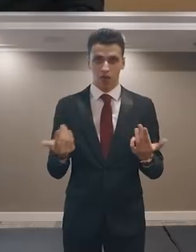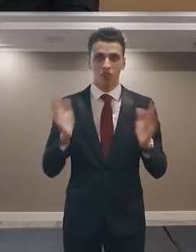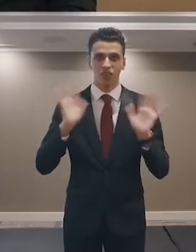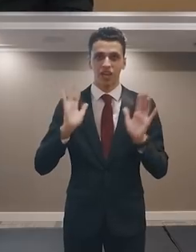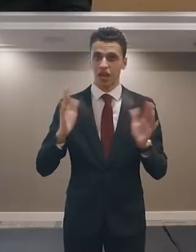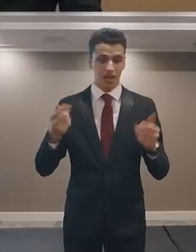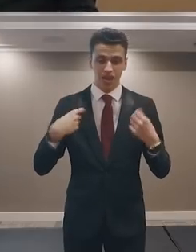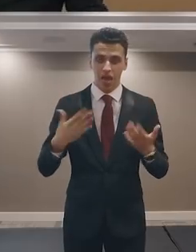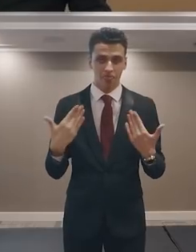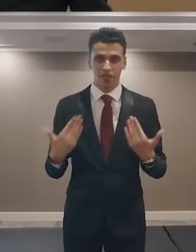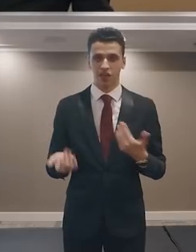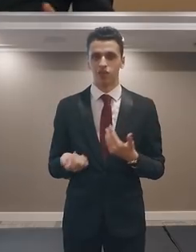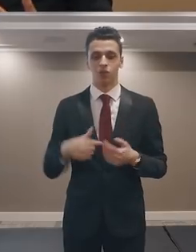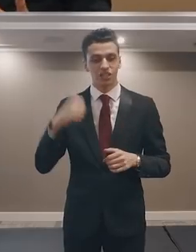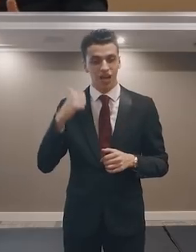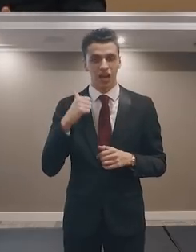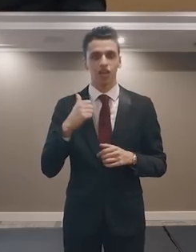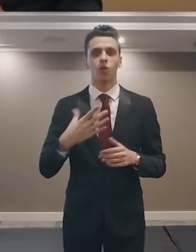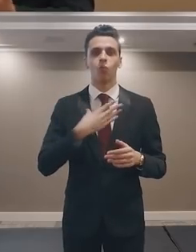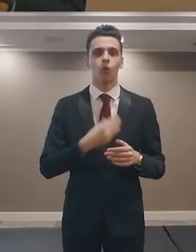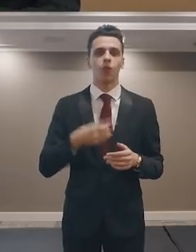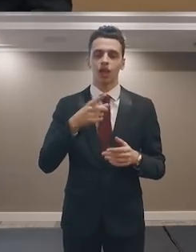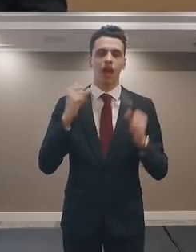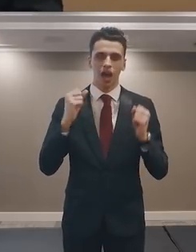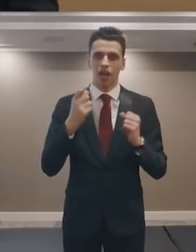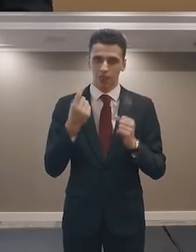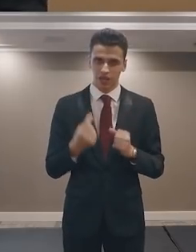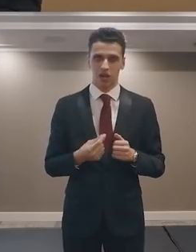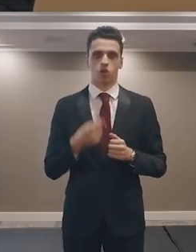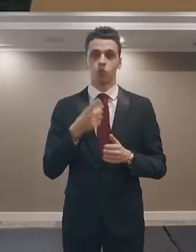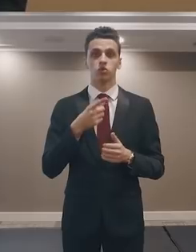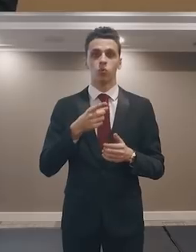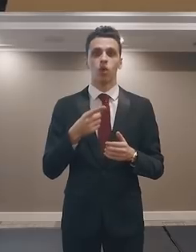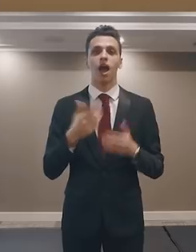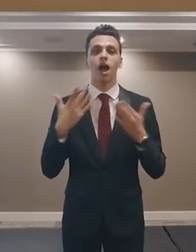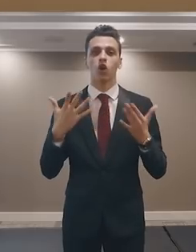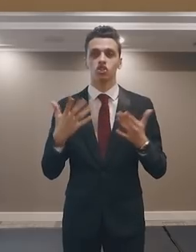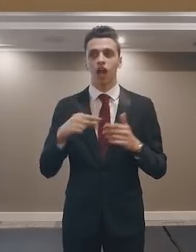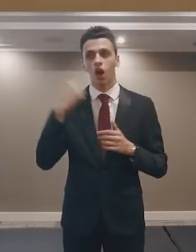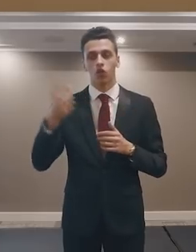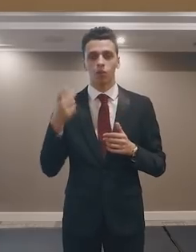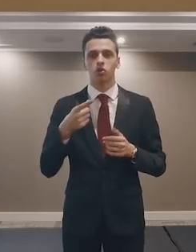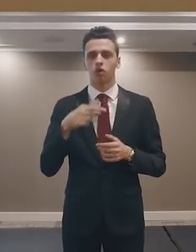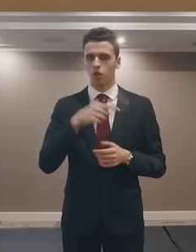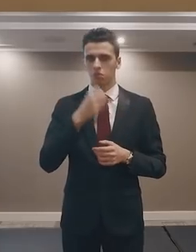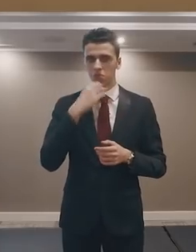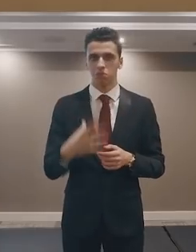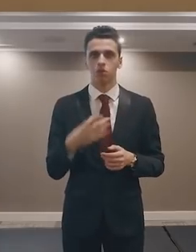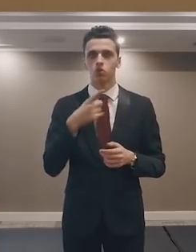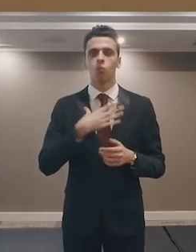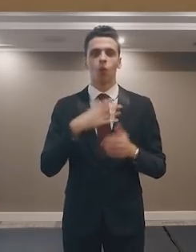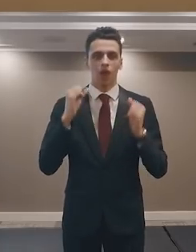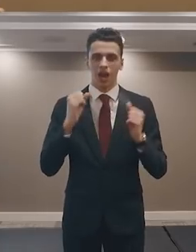anuncio en la televisión en la radio en un póster porque se premia al socio que pasa la voz boca a boca de algo divertido y que aporta